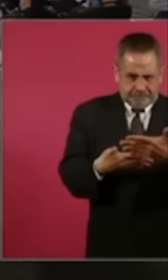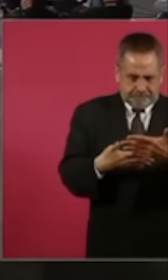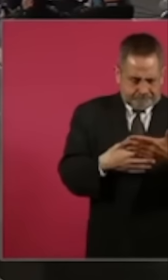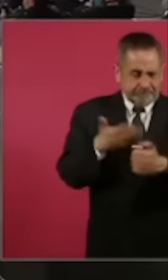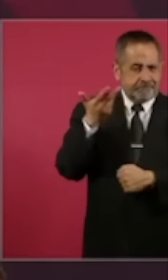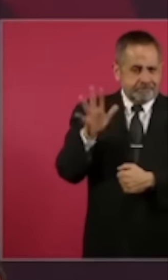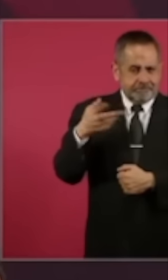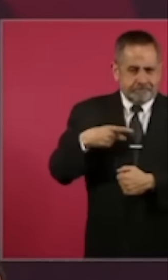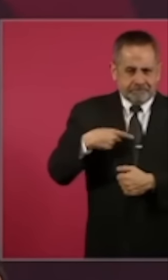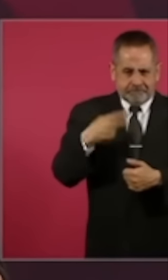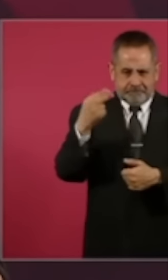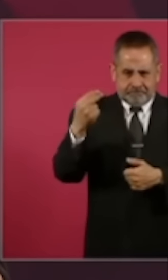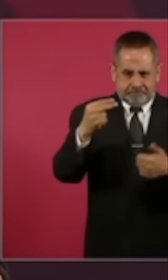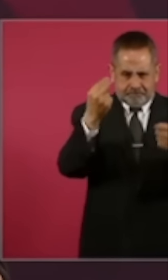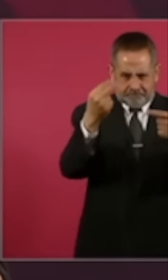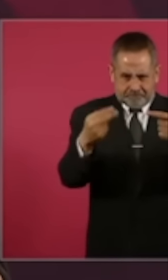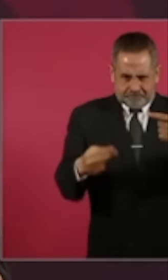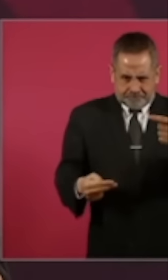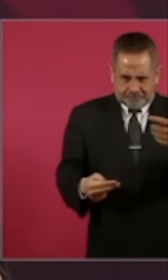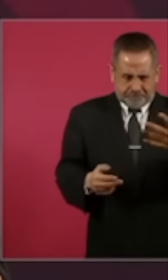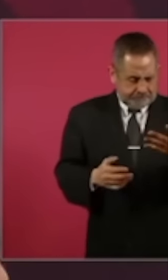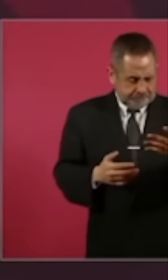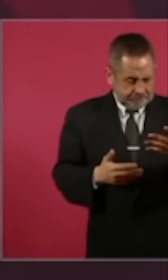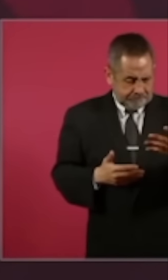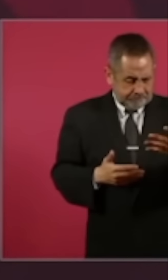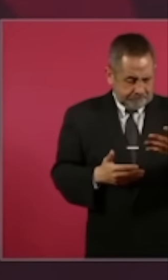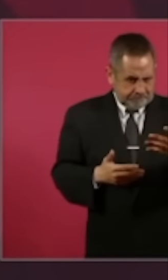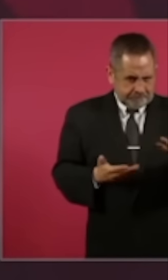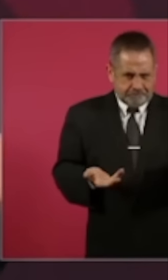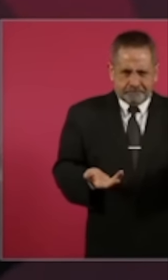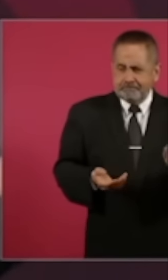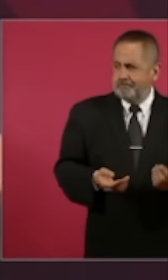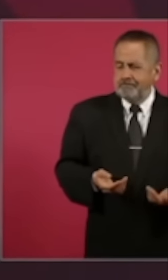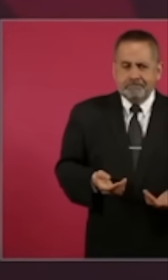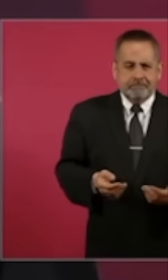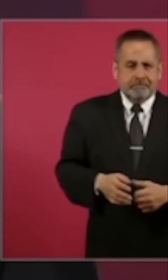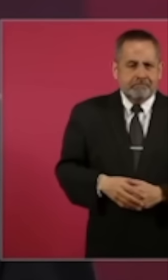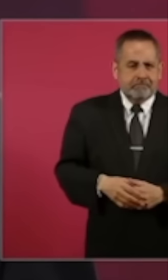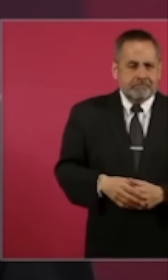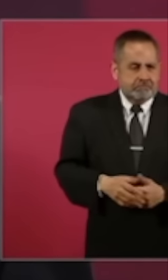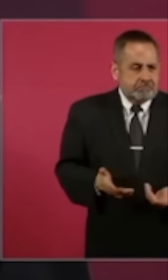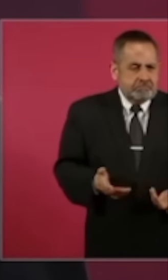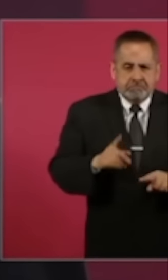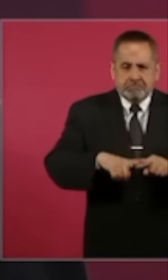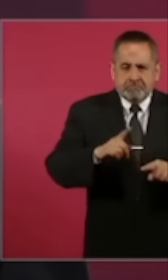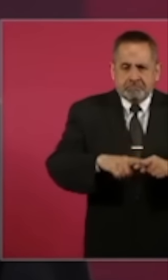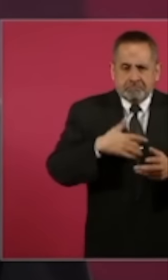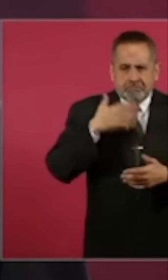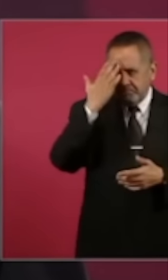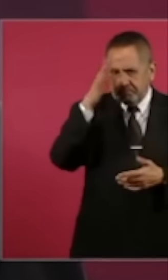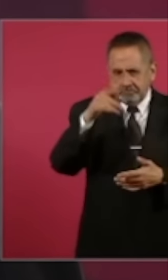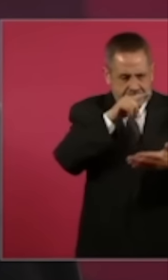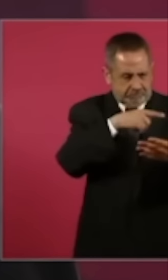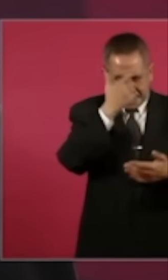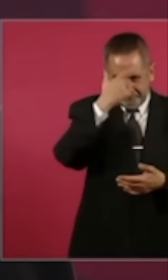10. pues ¿a quién proponemos?